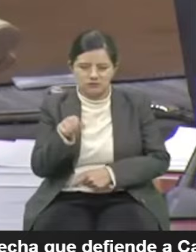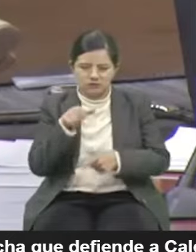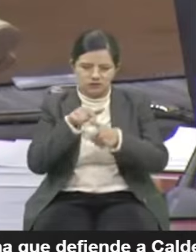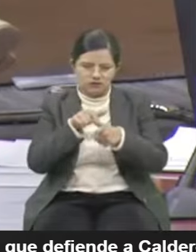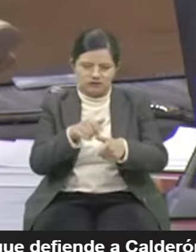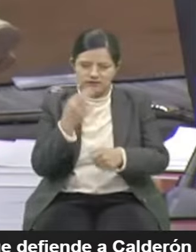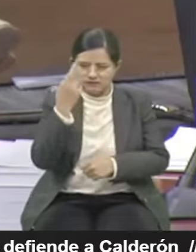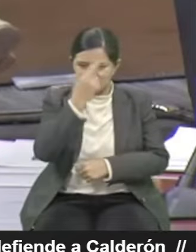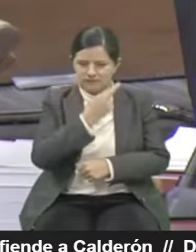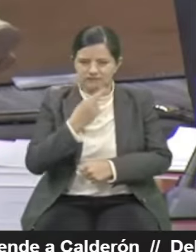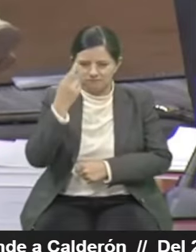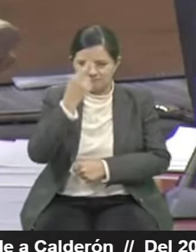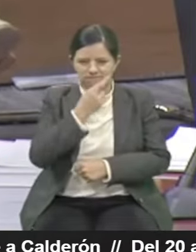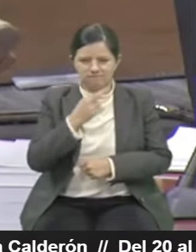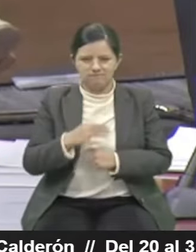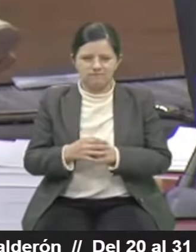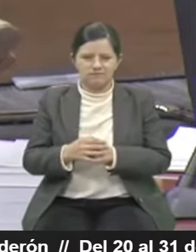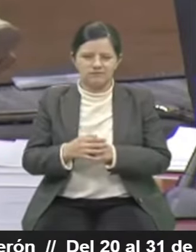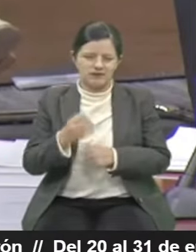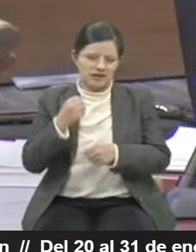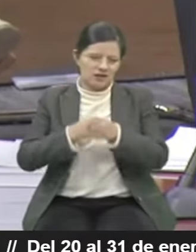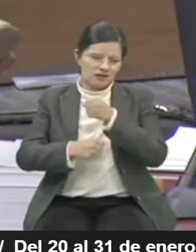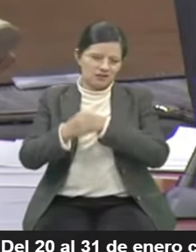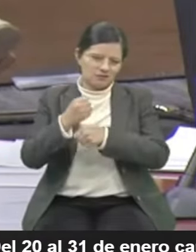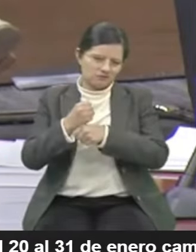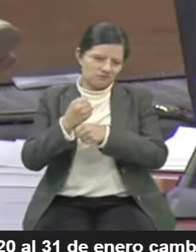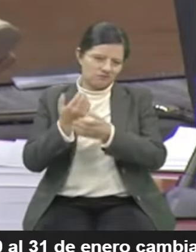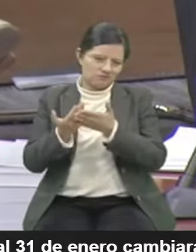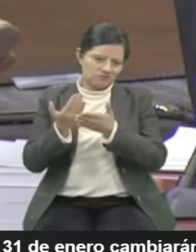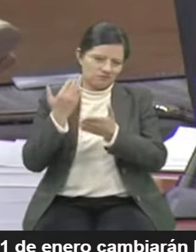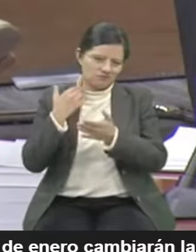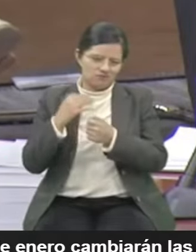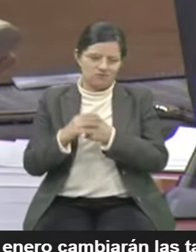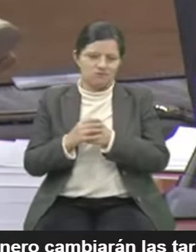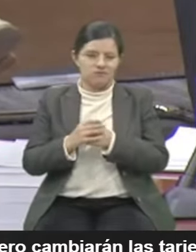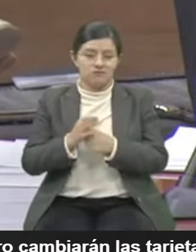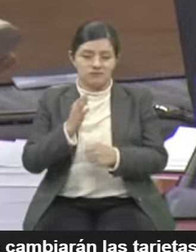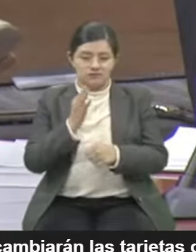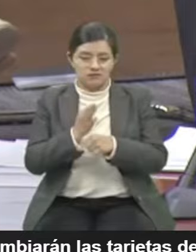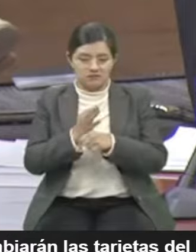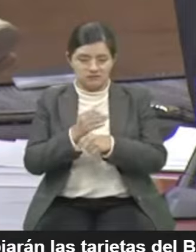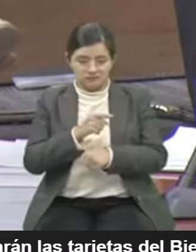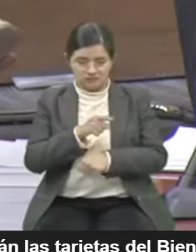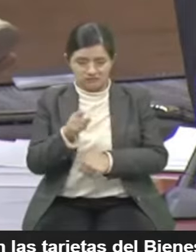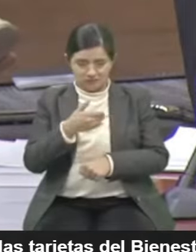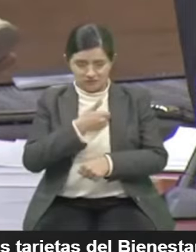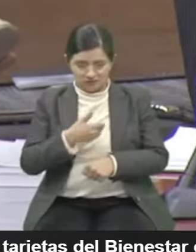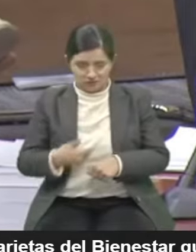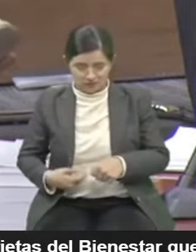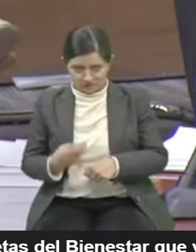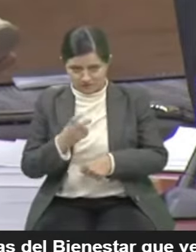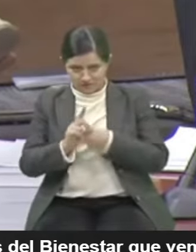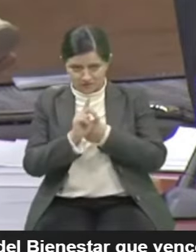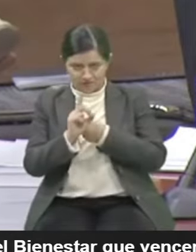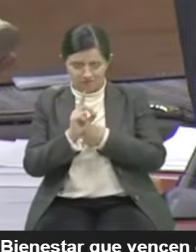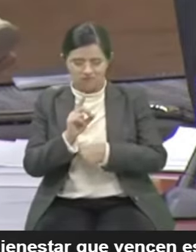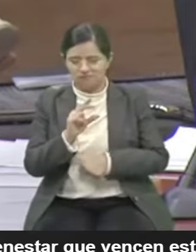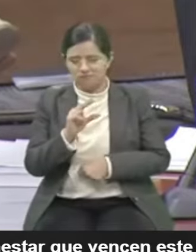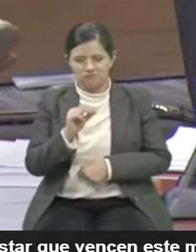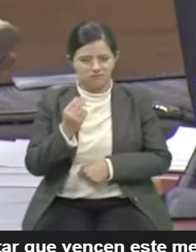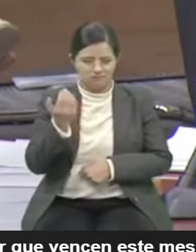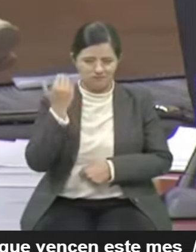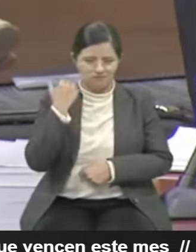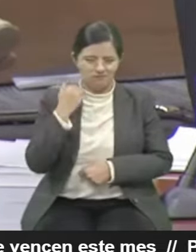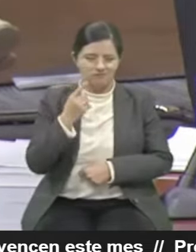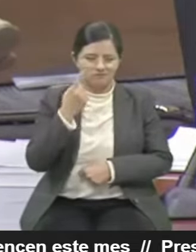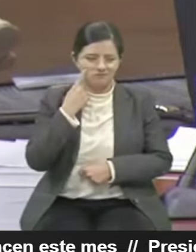en revisión desde hace desde desde años atrás y obviamente no desde la presente administración fíjense a nosotros los